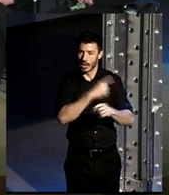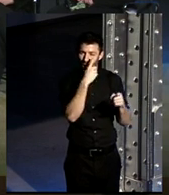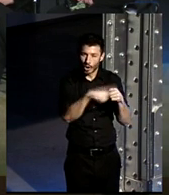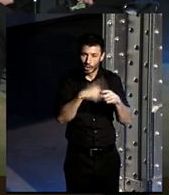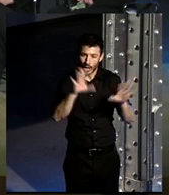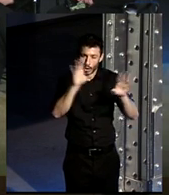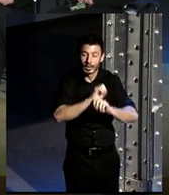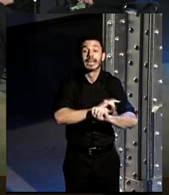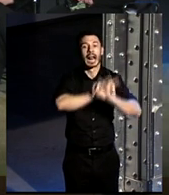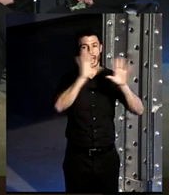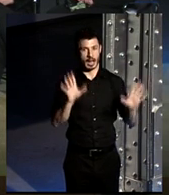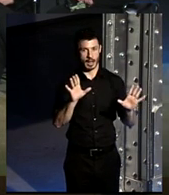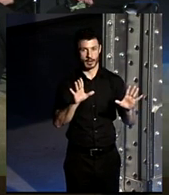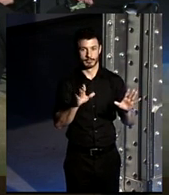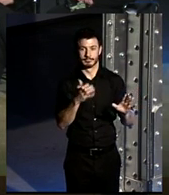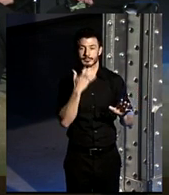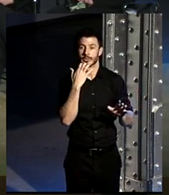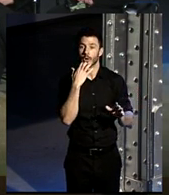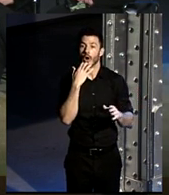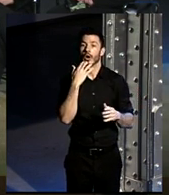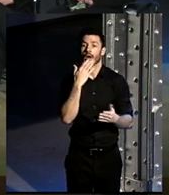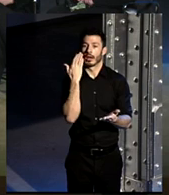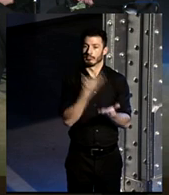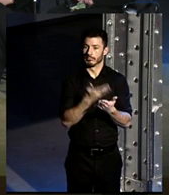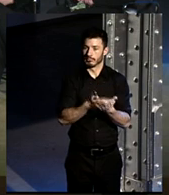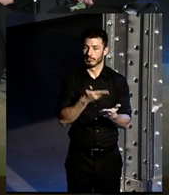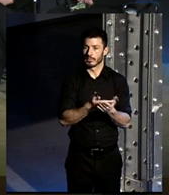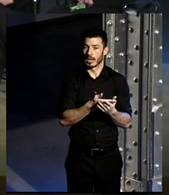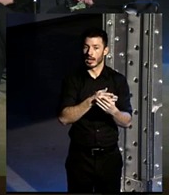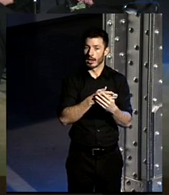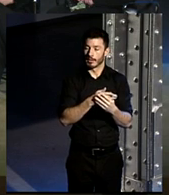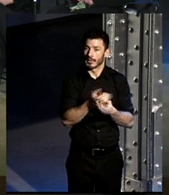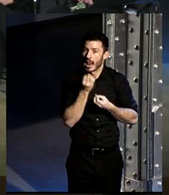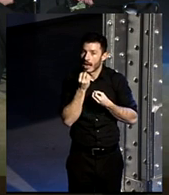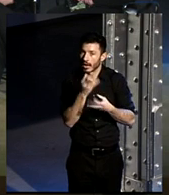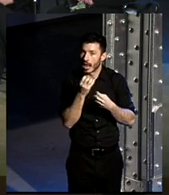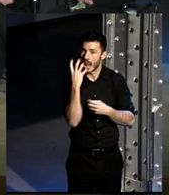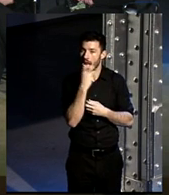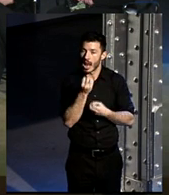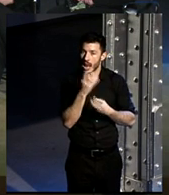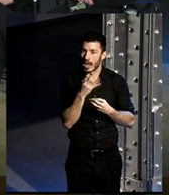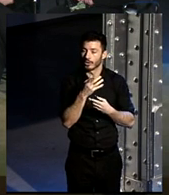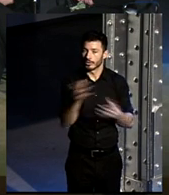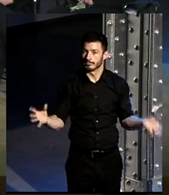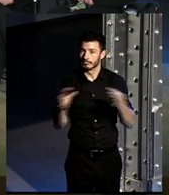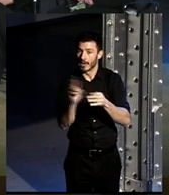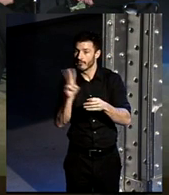cuales la autoría y la existencia de estos 2 relatos, misteriosos relatos que vinculan a Verne y al